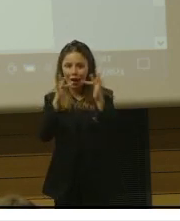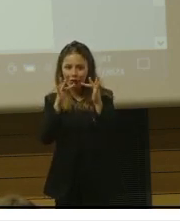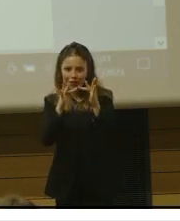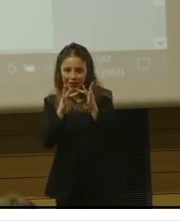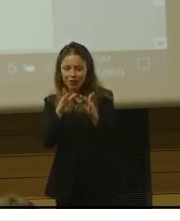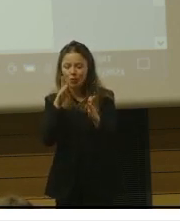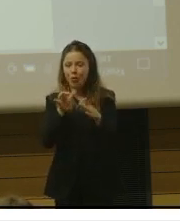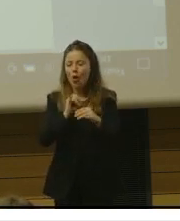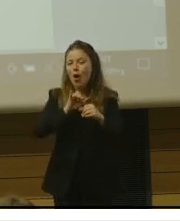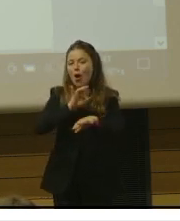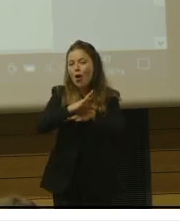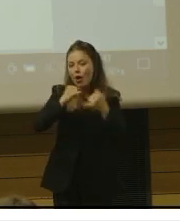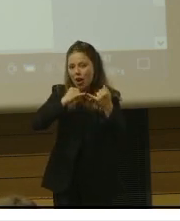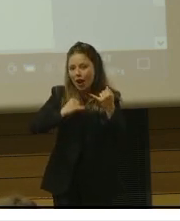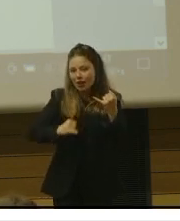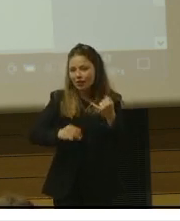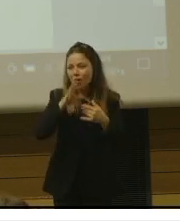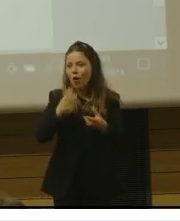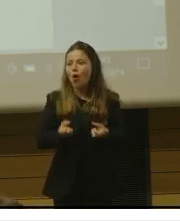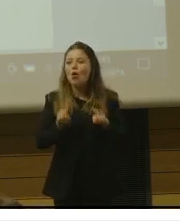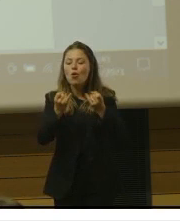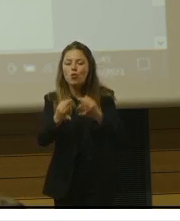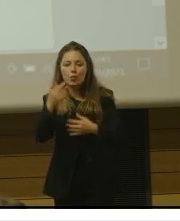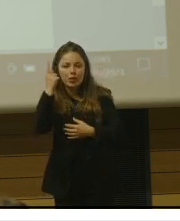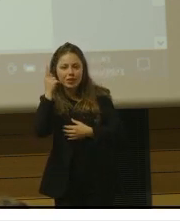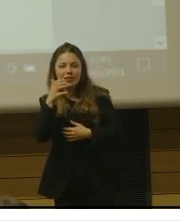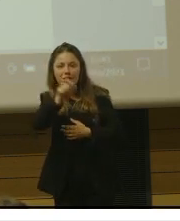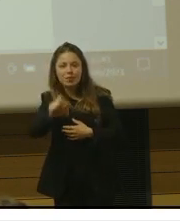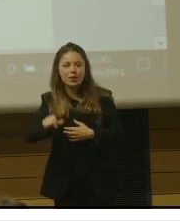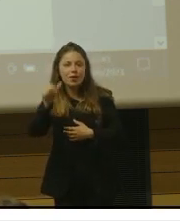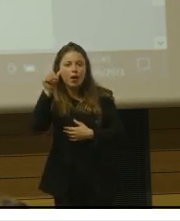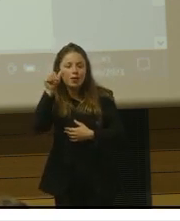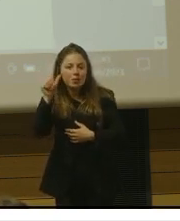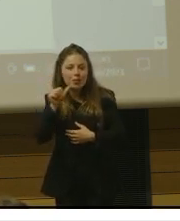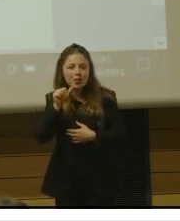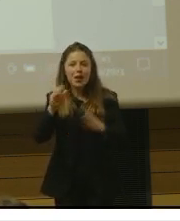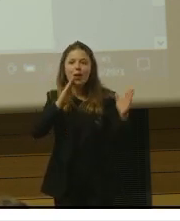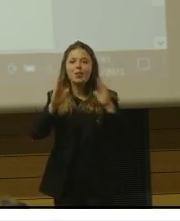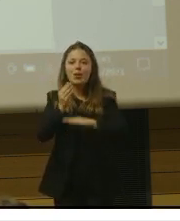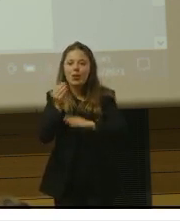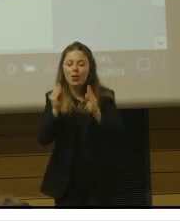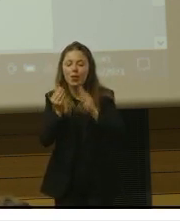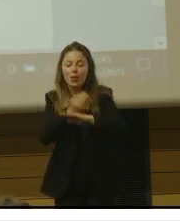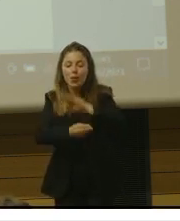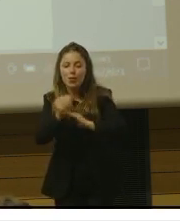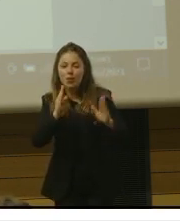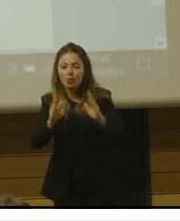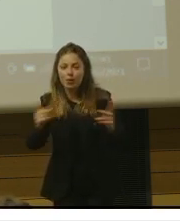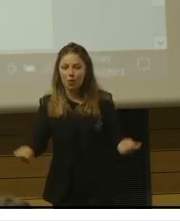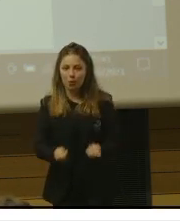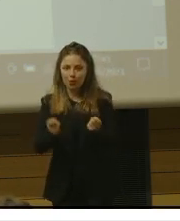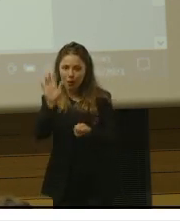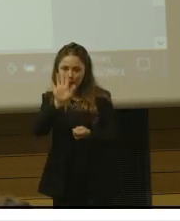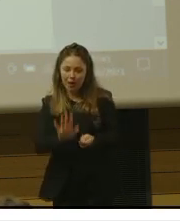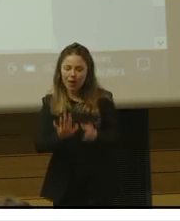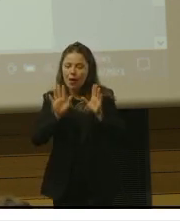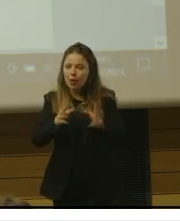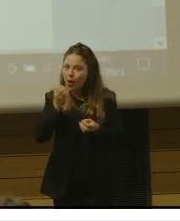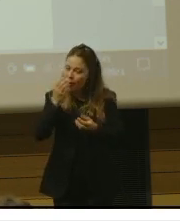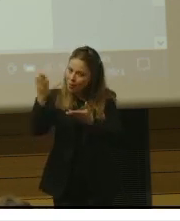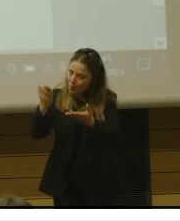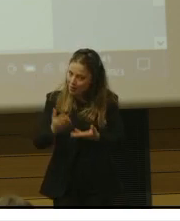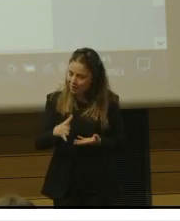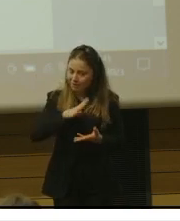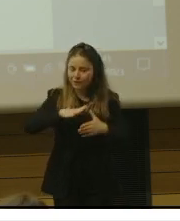Por correo electrónico o por nuestro número de teléfono. Si conocéis a alguna embarazada en periodo posparto que quiera dejar de fumar, estoy aquí haciendo publicidad, parece, pero va a ser bienvenida,